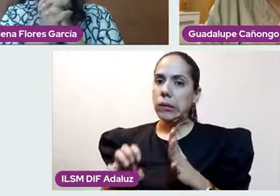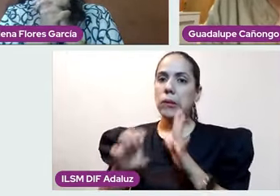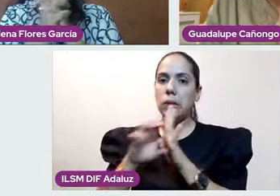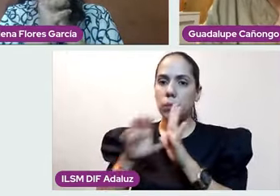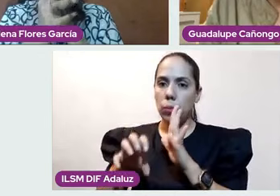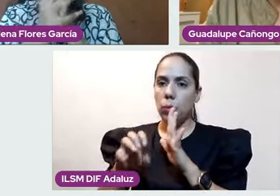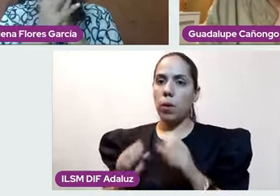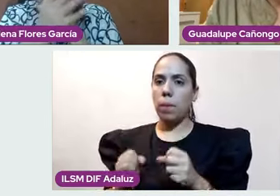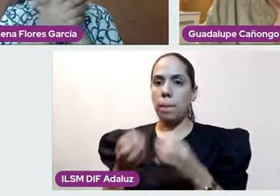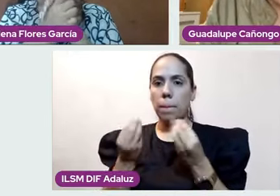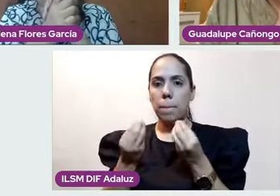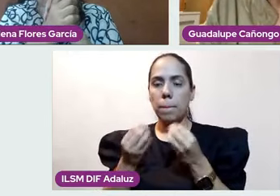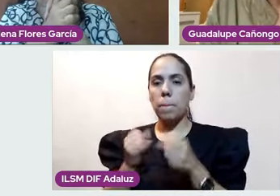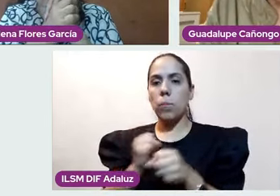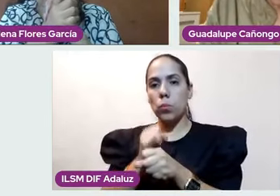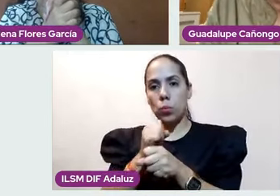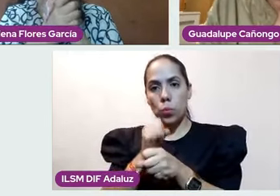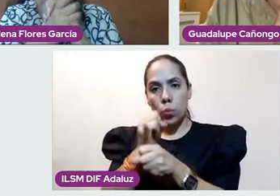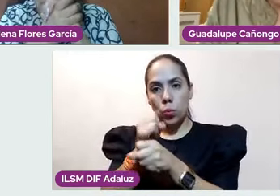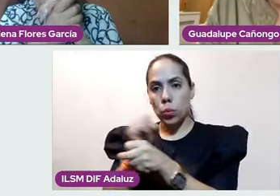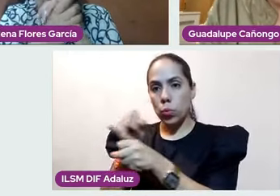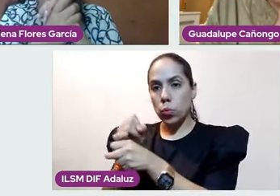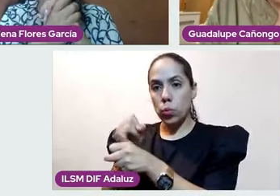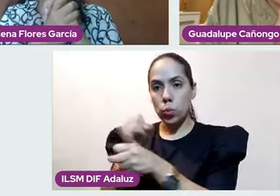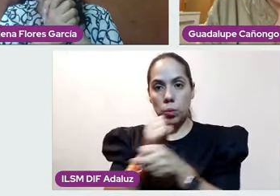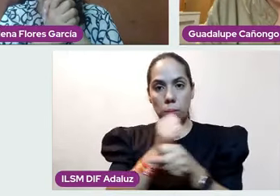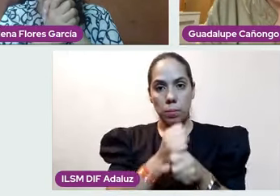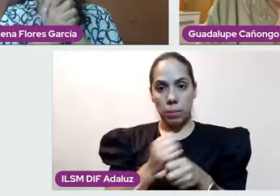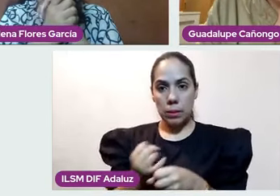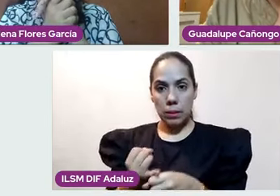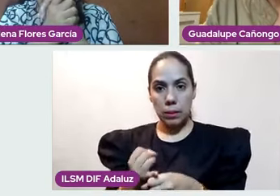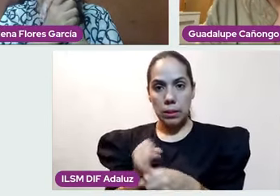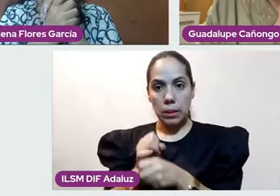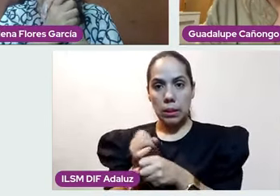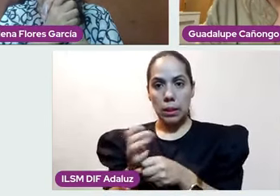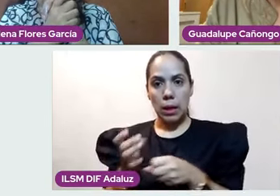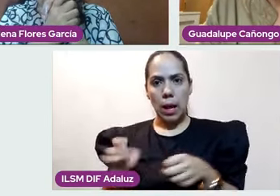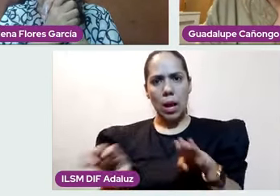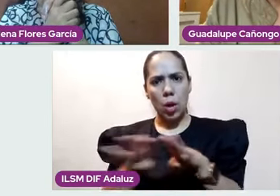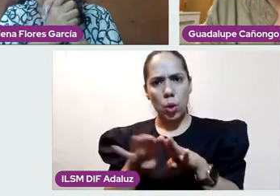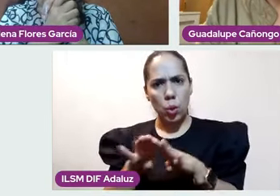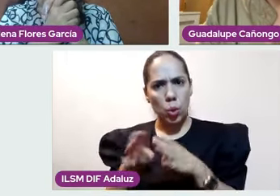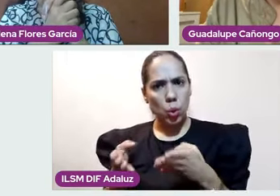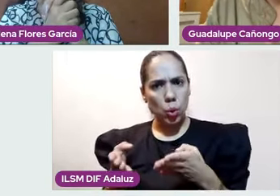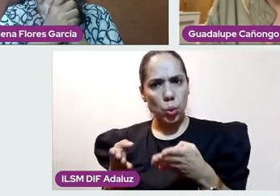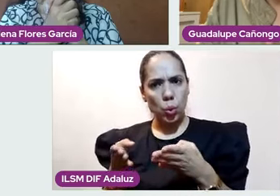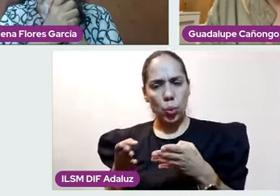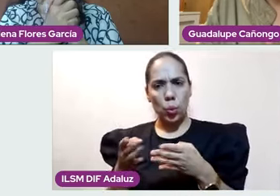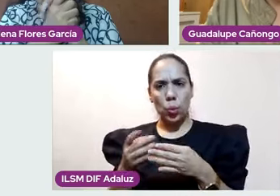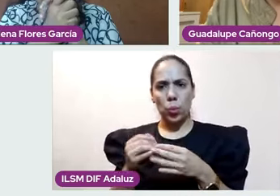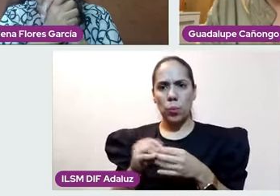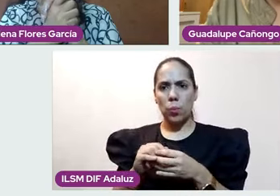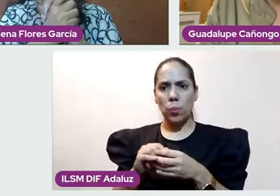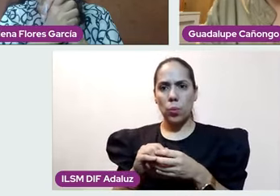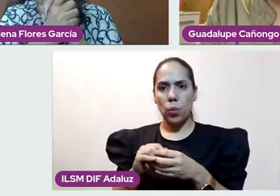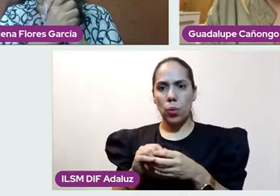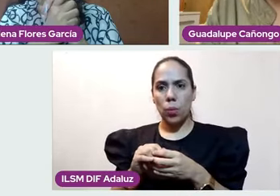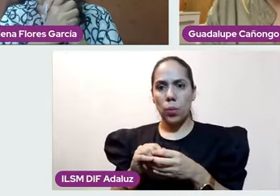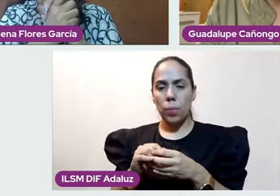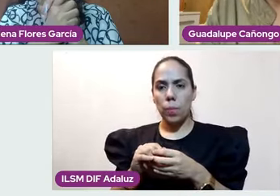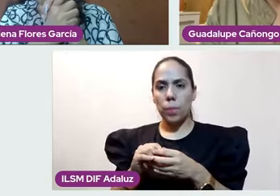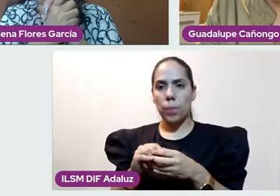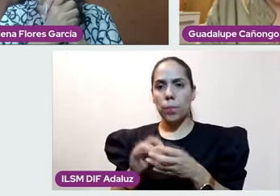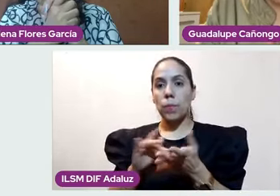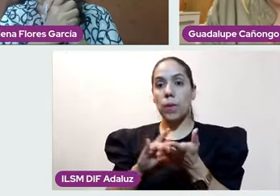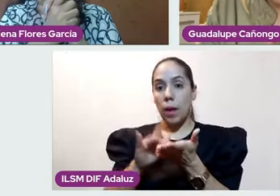respecto. Lo que hay es que sí hay una evidencia que generan beneficios de